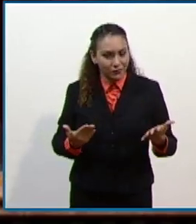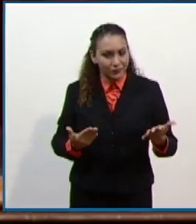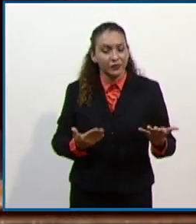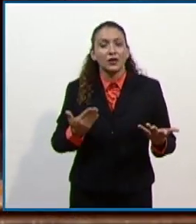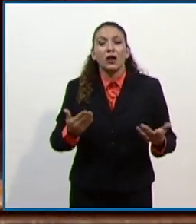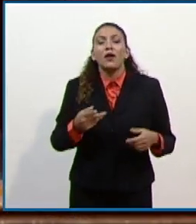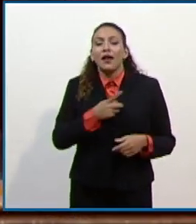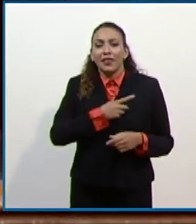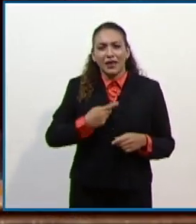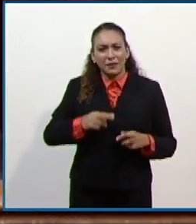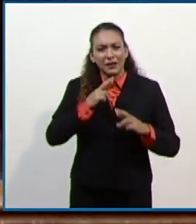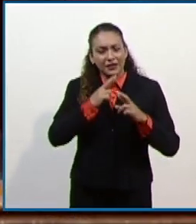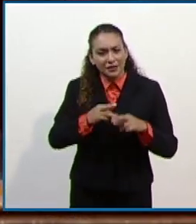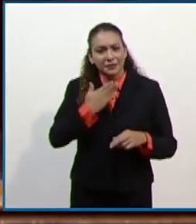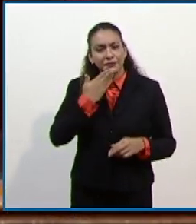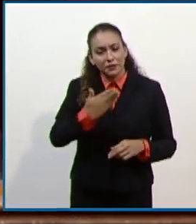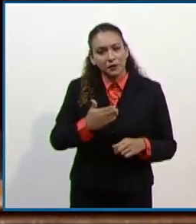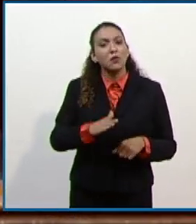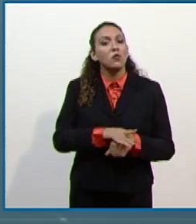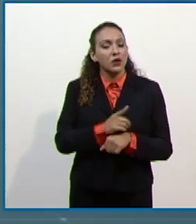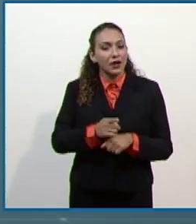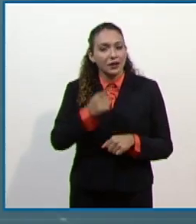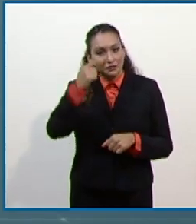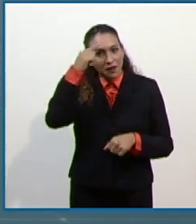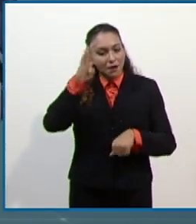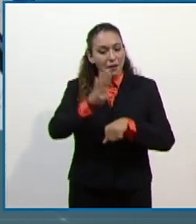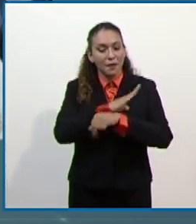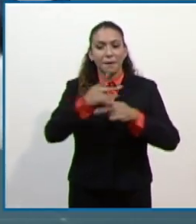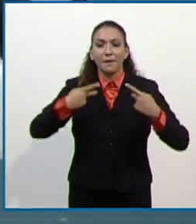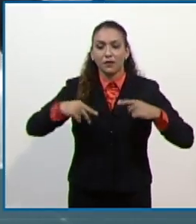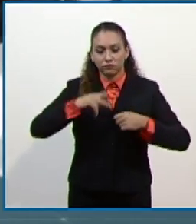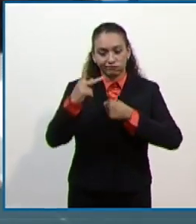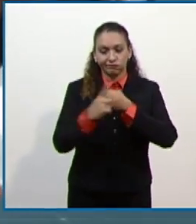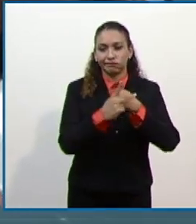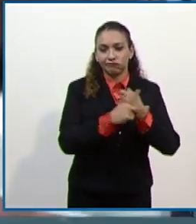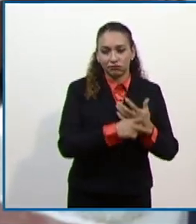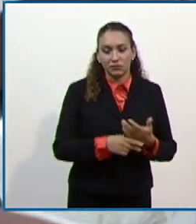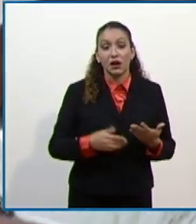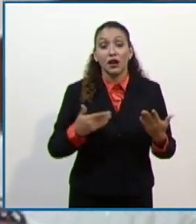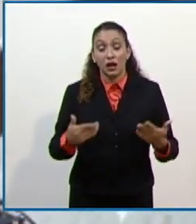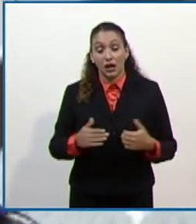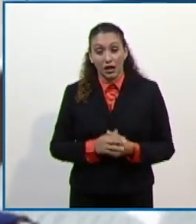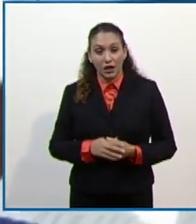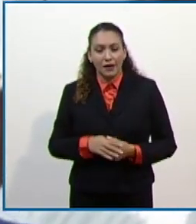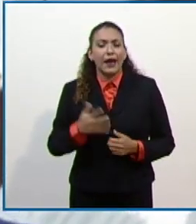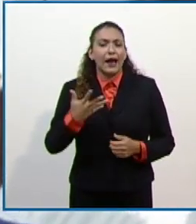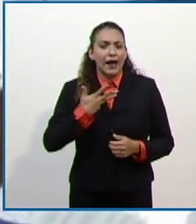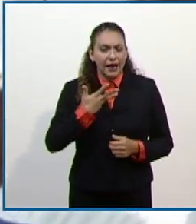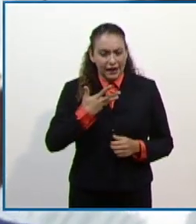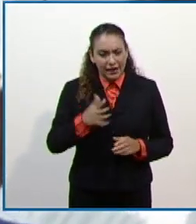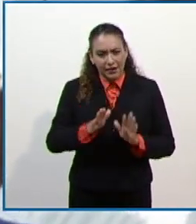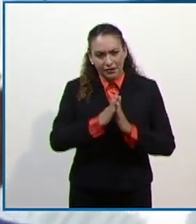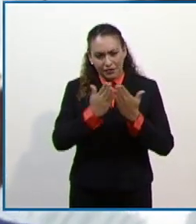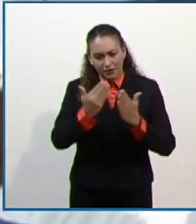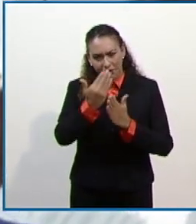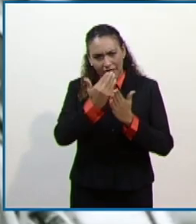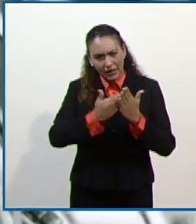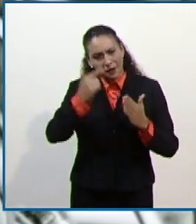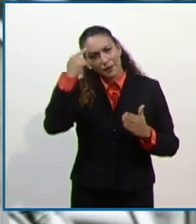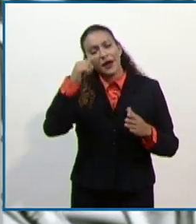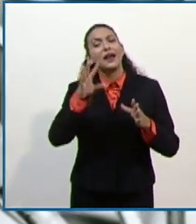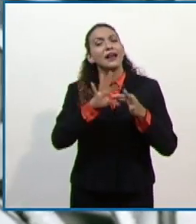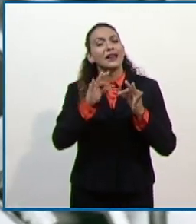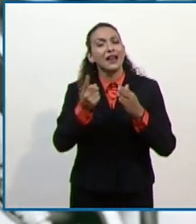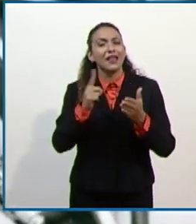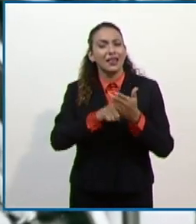que un señuelo demagógico. Así lo señaló el especialista José Carlos López Iracheta en el blog Axis del Tribunal Electoral, al